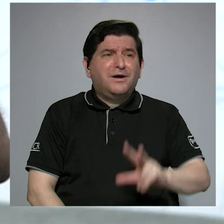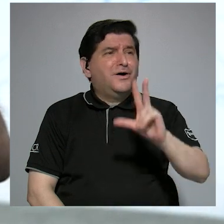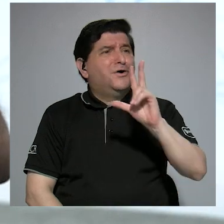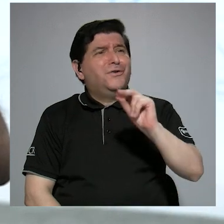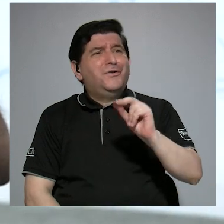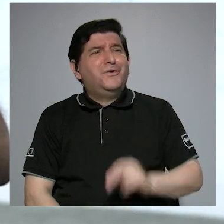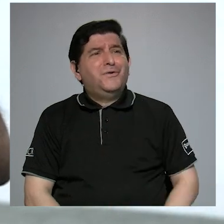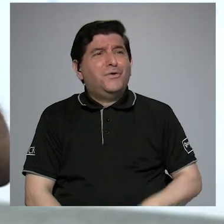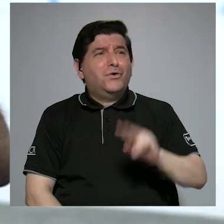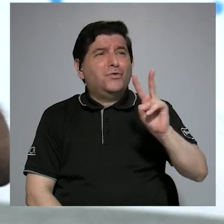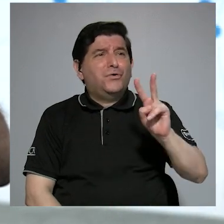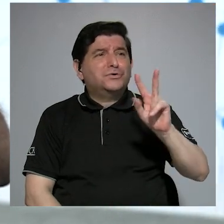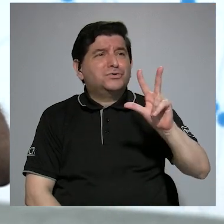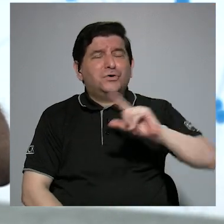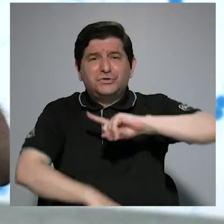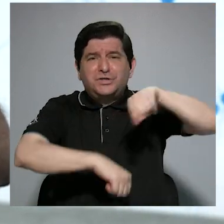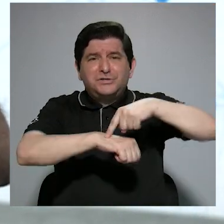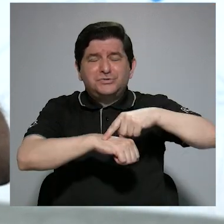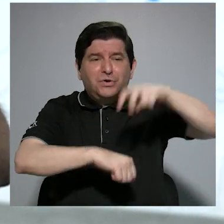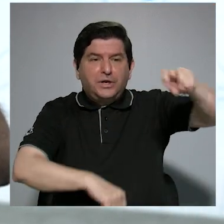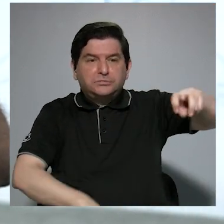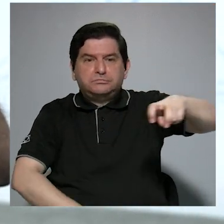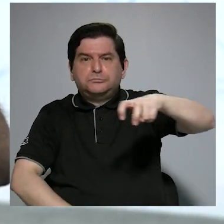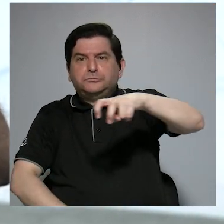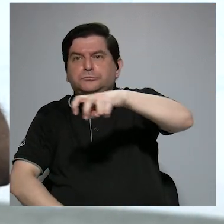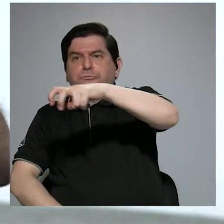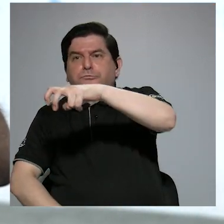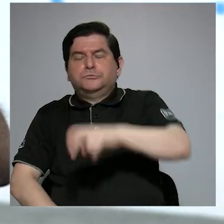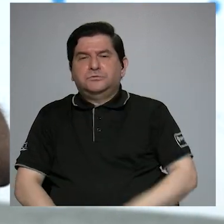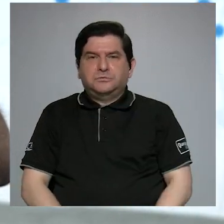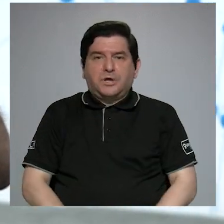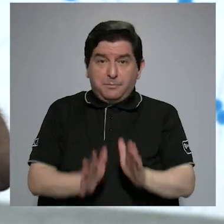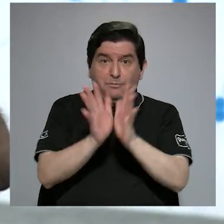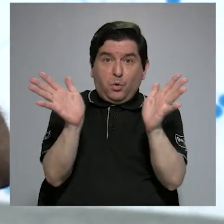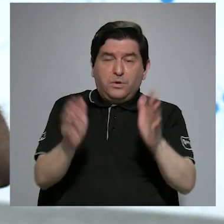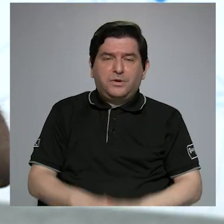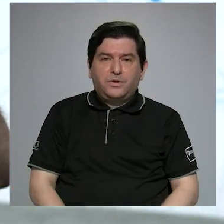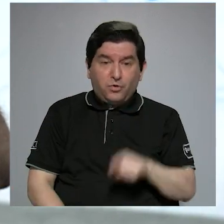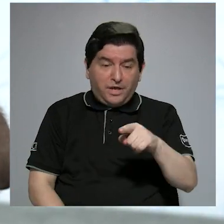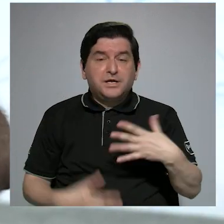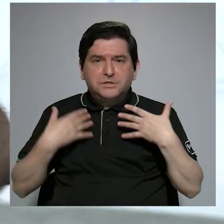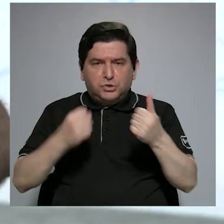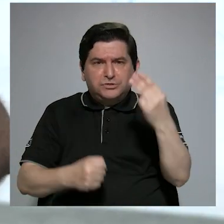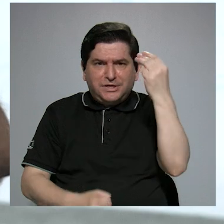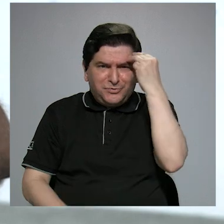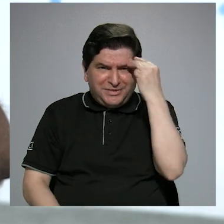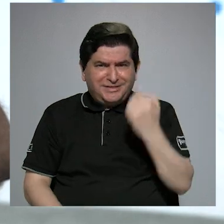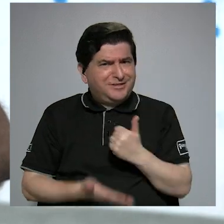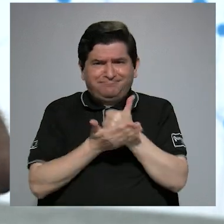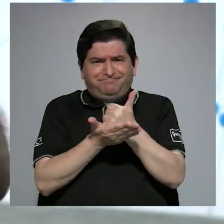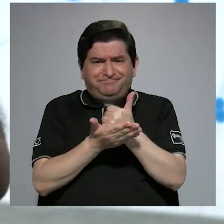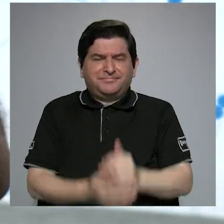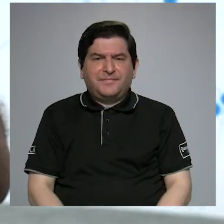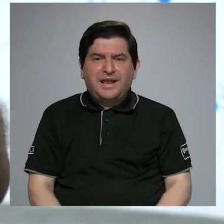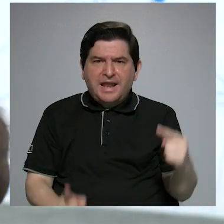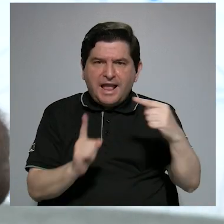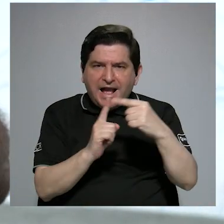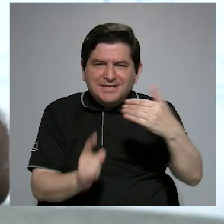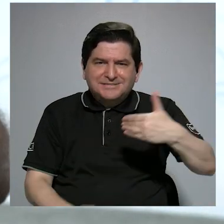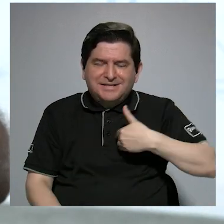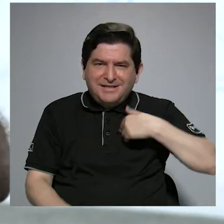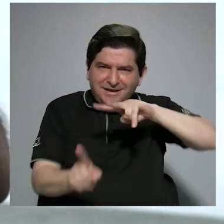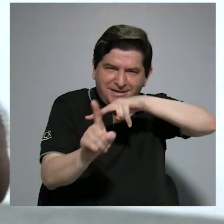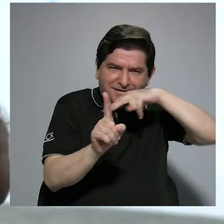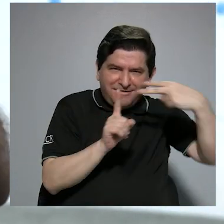durar 2-3 horas en el transporte público, es pensar en salud mental, ¿verdad? Entonces, hasta que no tengamos